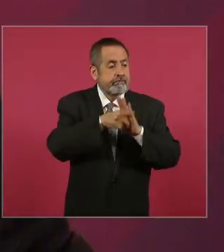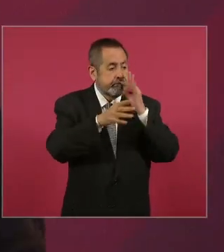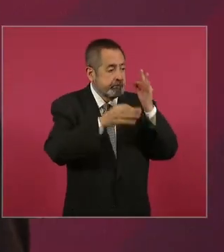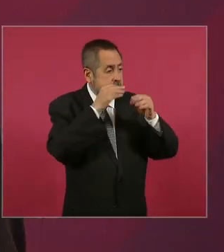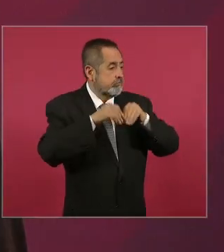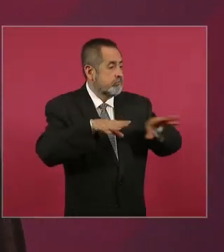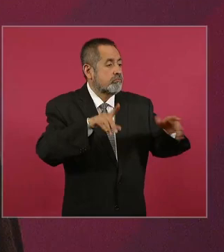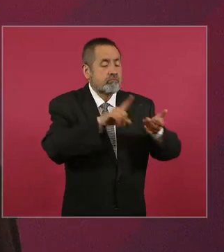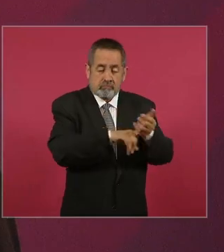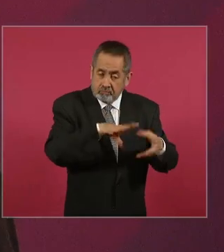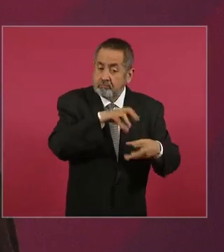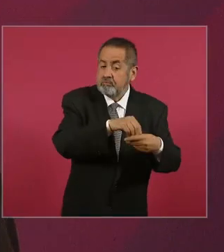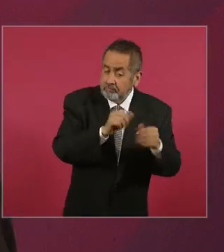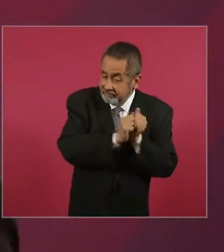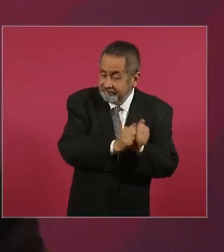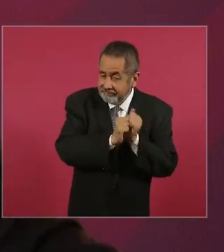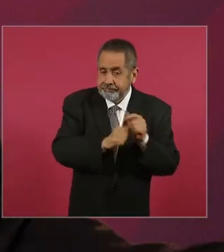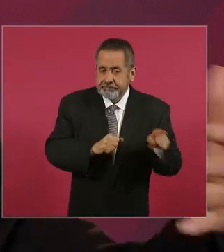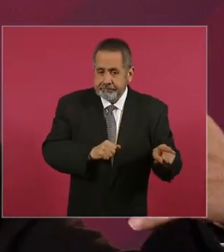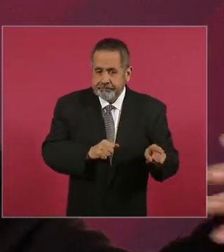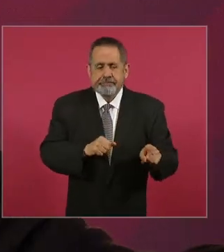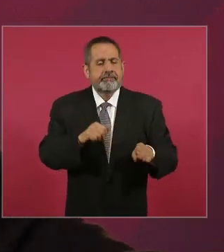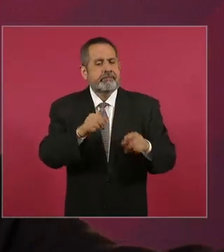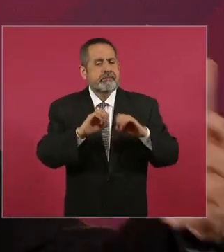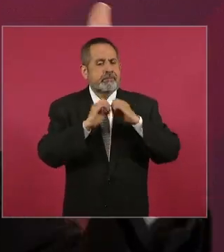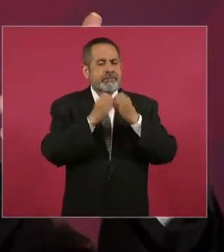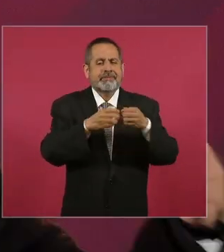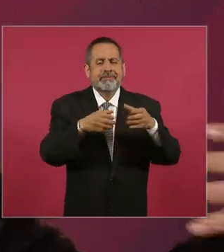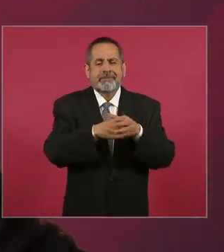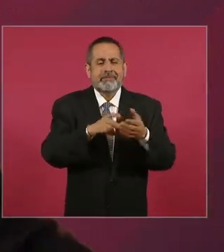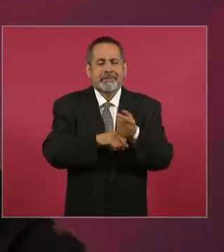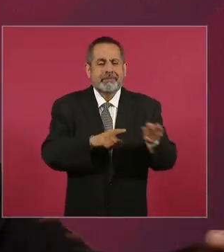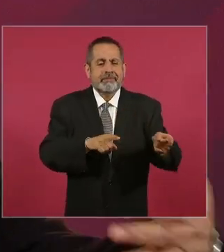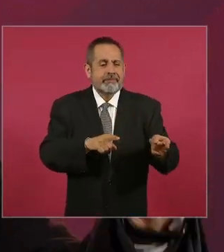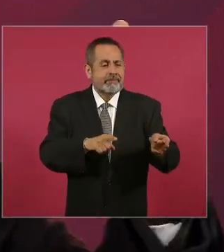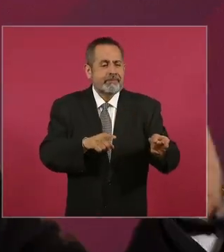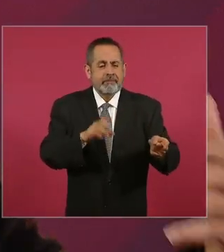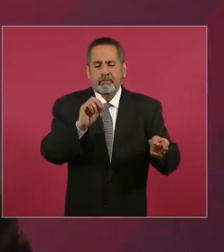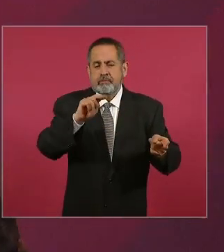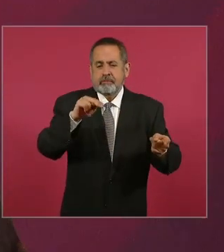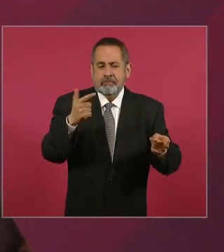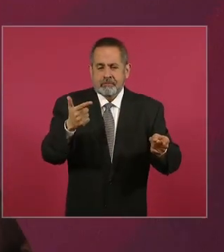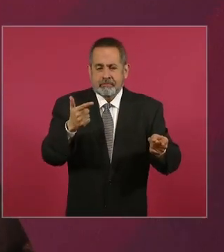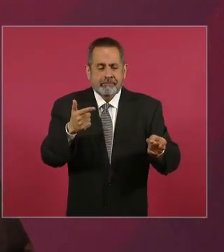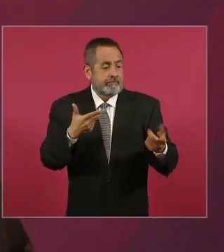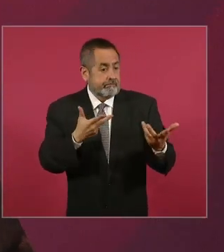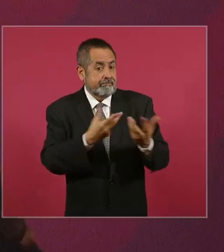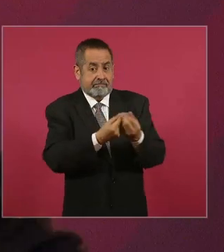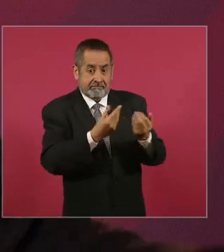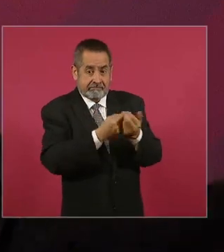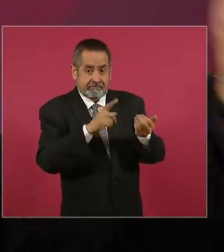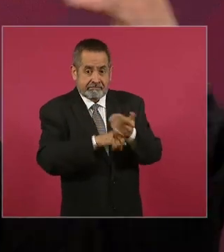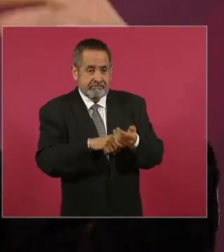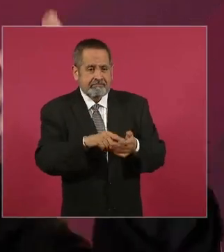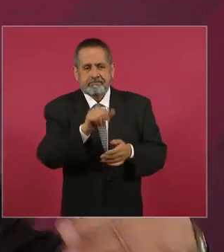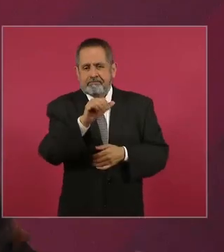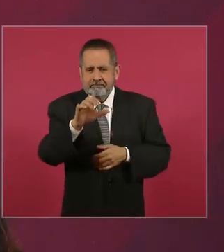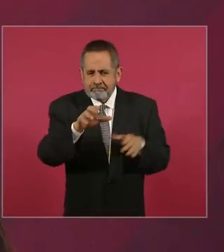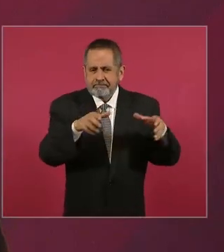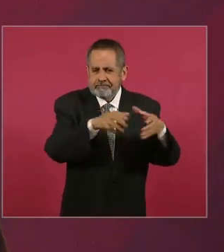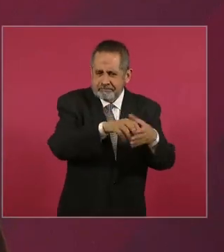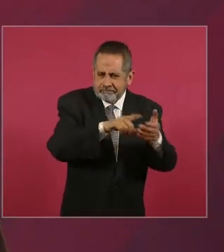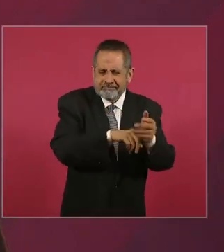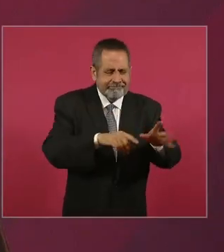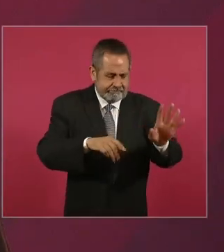información y organizaciones no gubernamentales y de la sociedad civil.